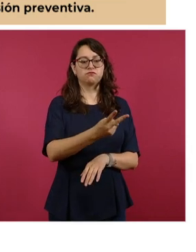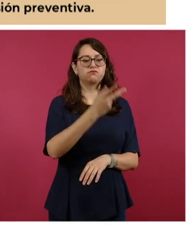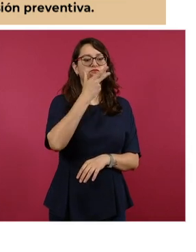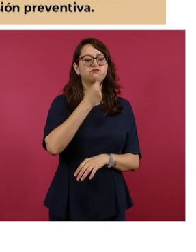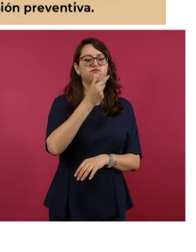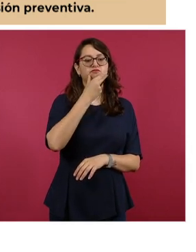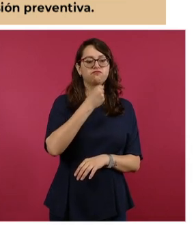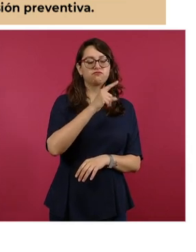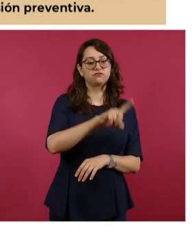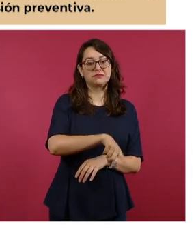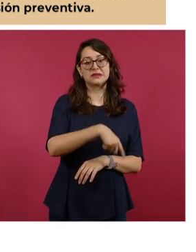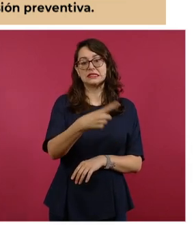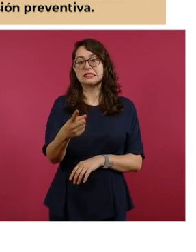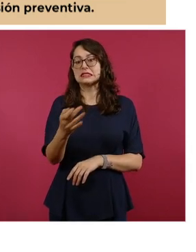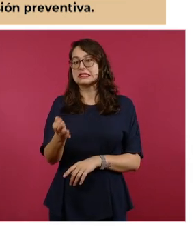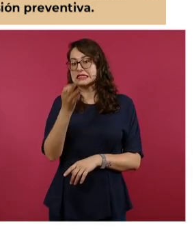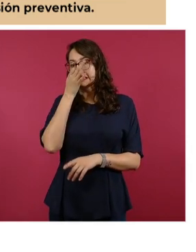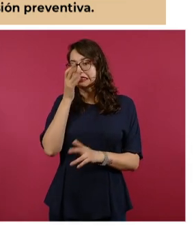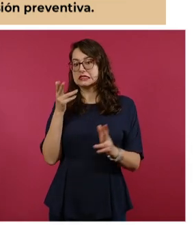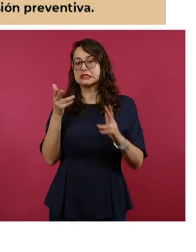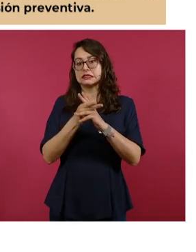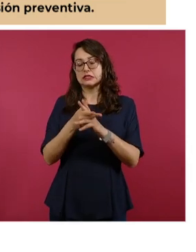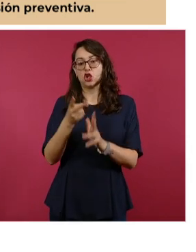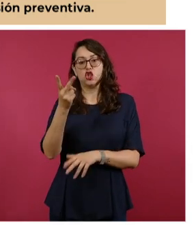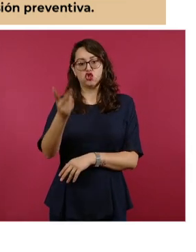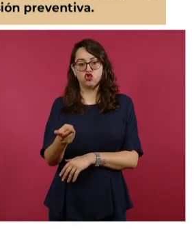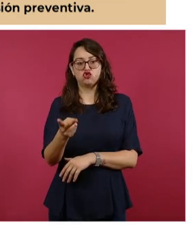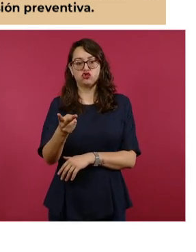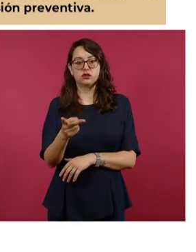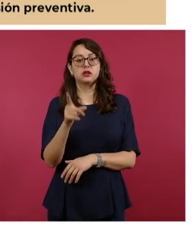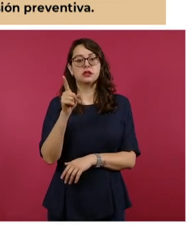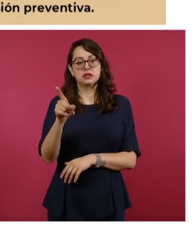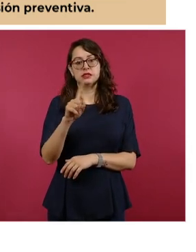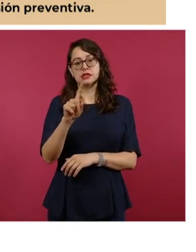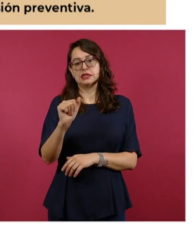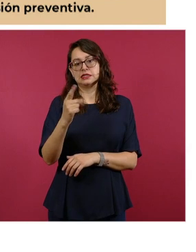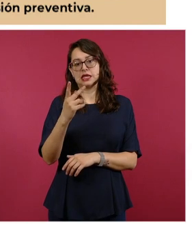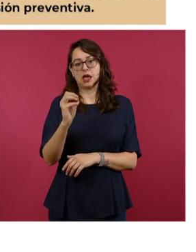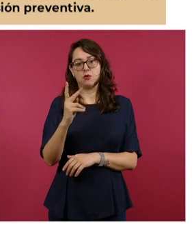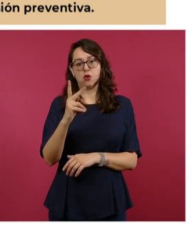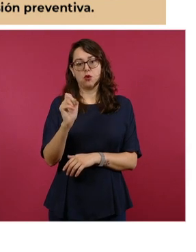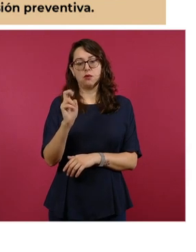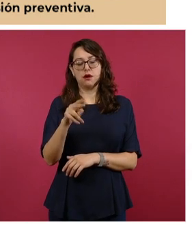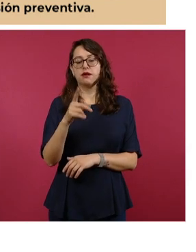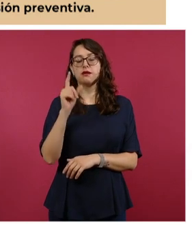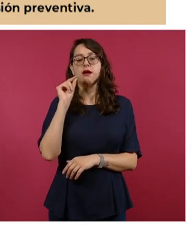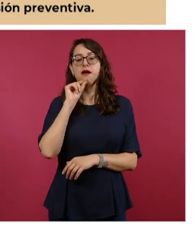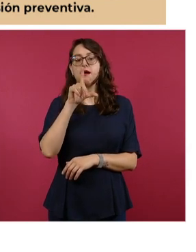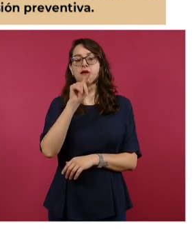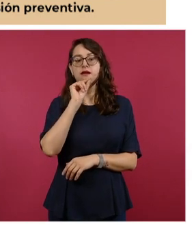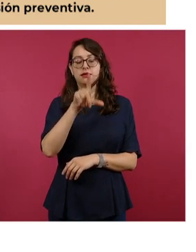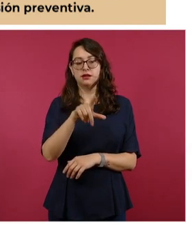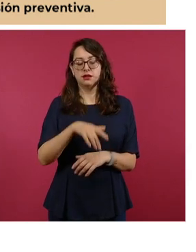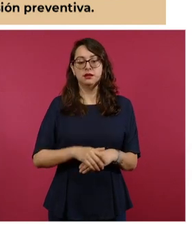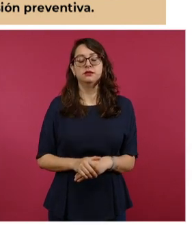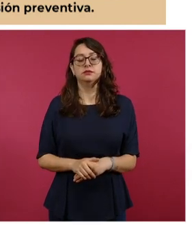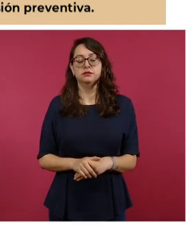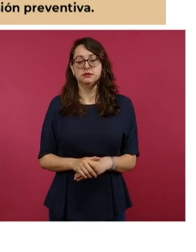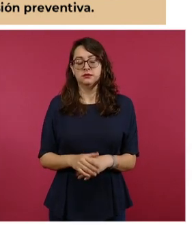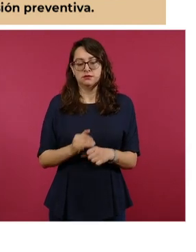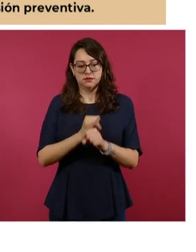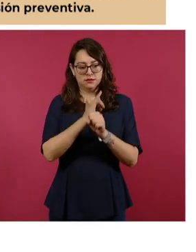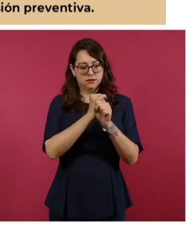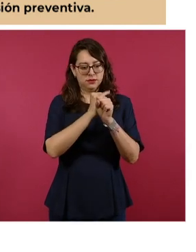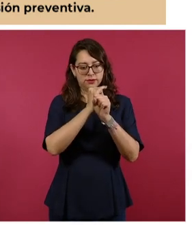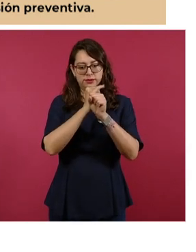calificado en grado de tentativa en agravio de otros dos, esto en Zapopan, Jalisco. Las investigaciones indican